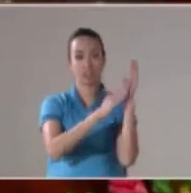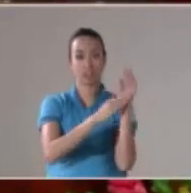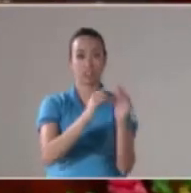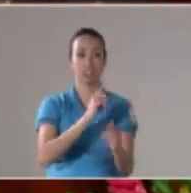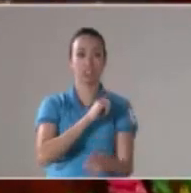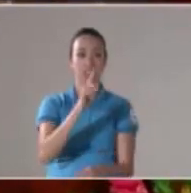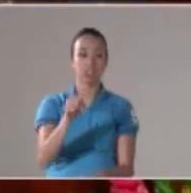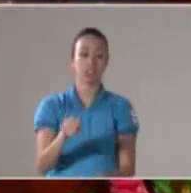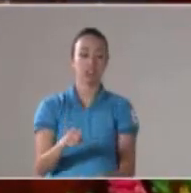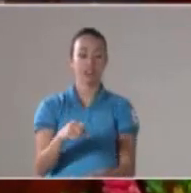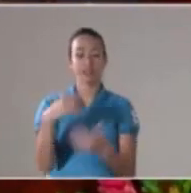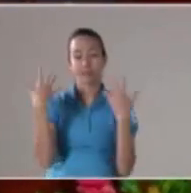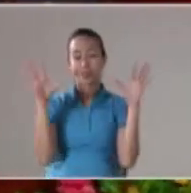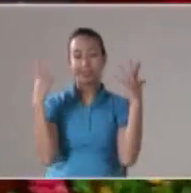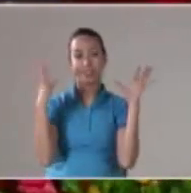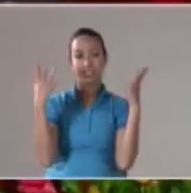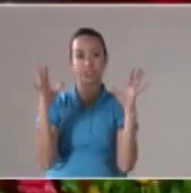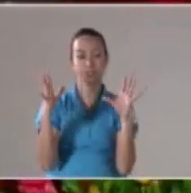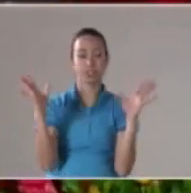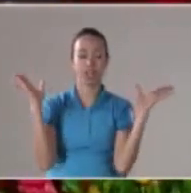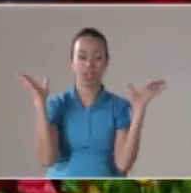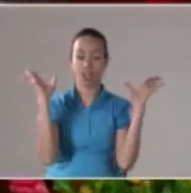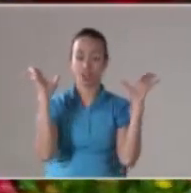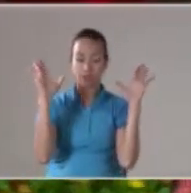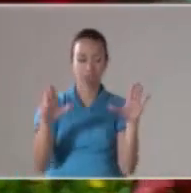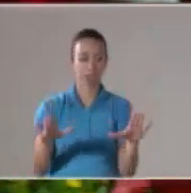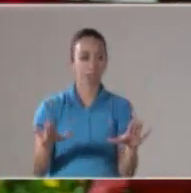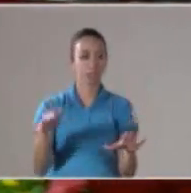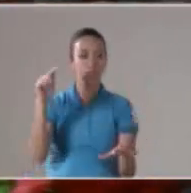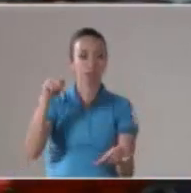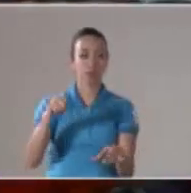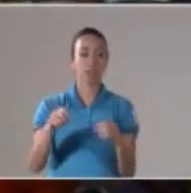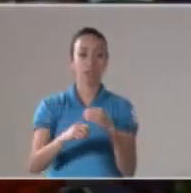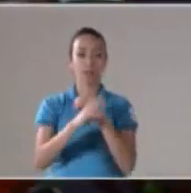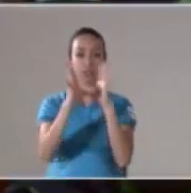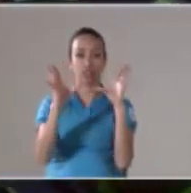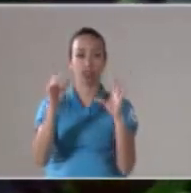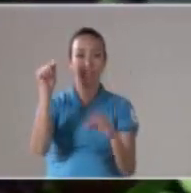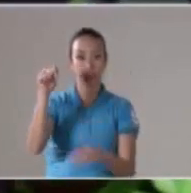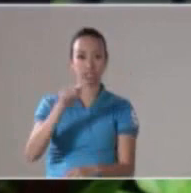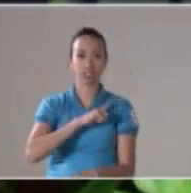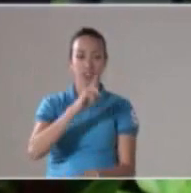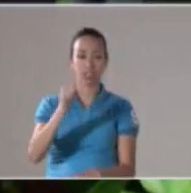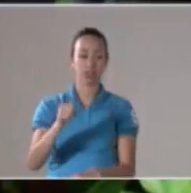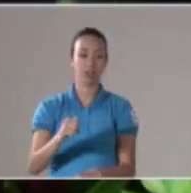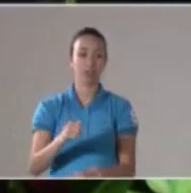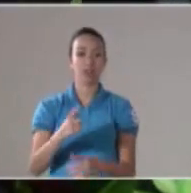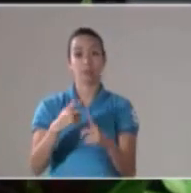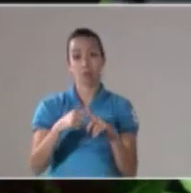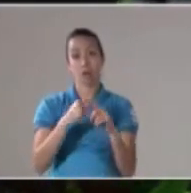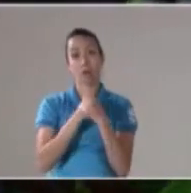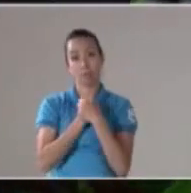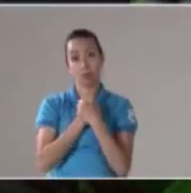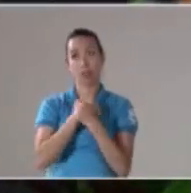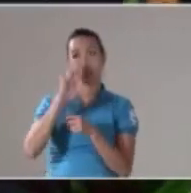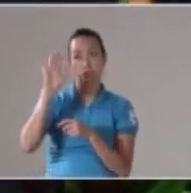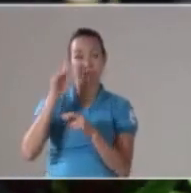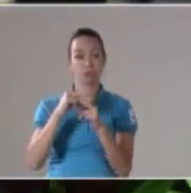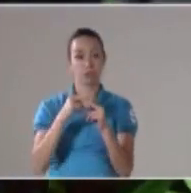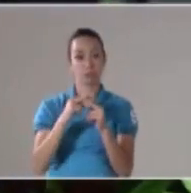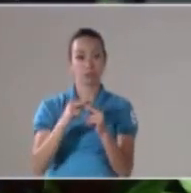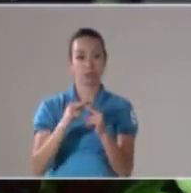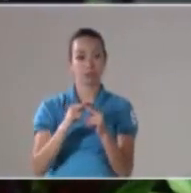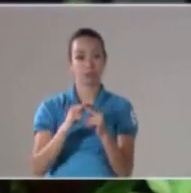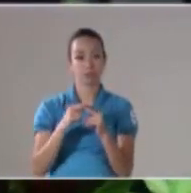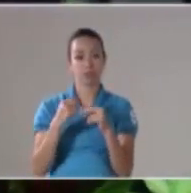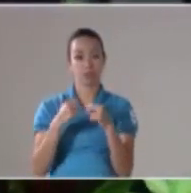estaban contentos ellos adorando. Y hoy en la mañana aquí estaban otra vez por amor al nombre, me imagino yo. Pero le